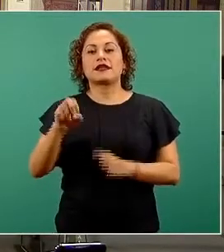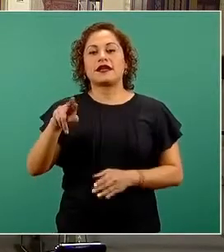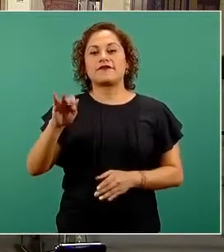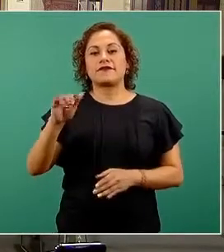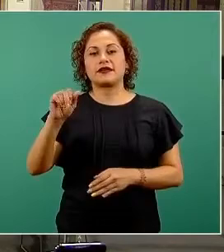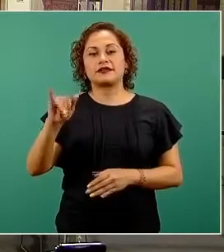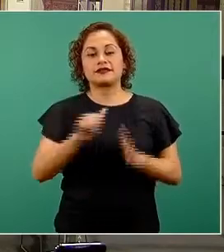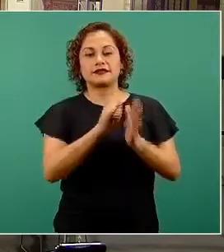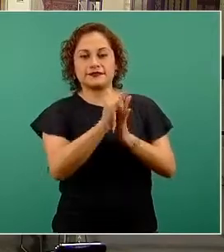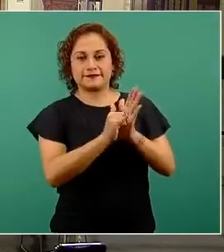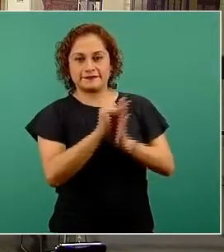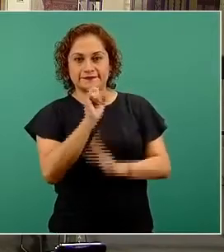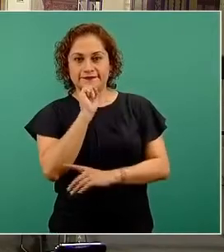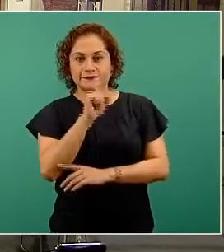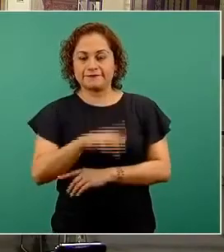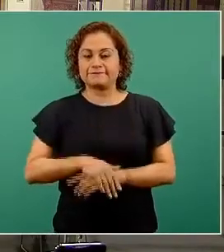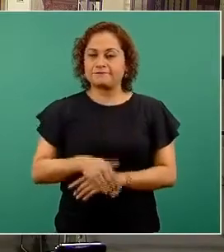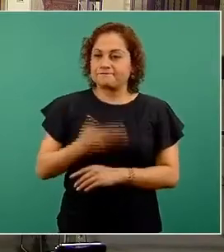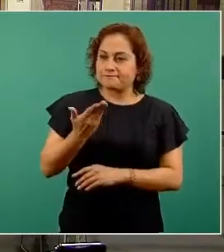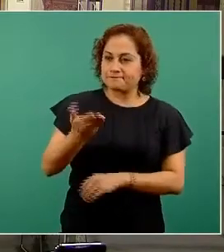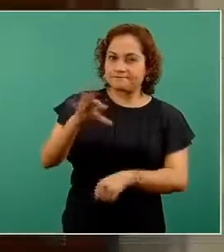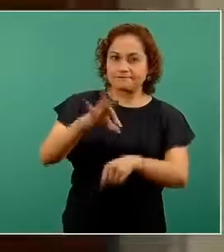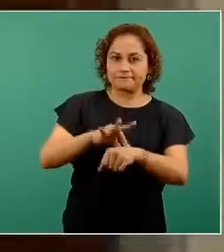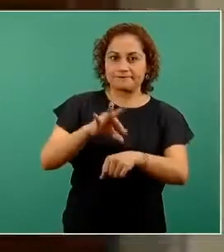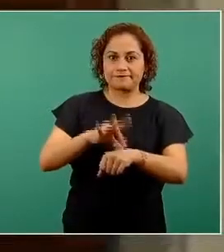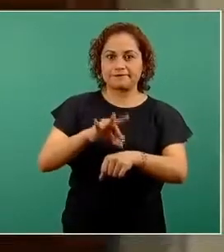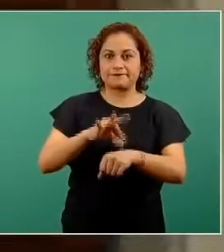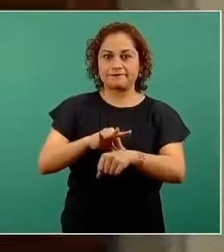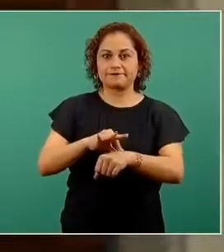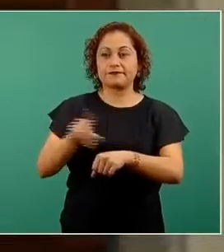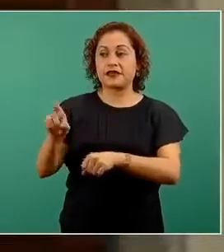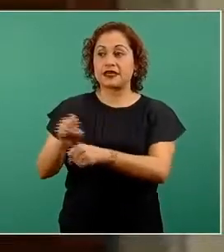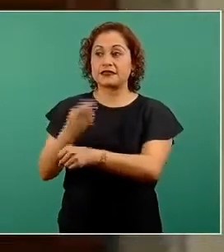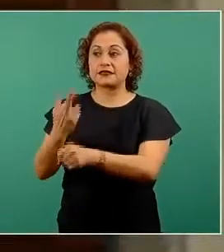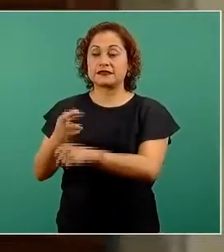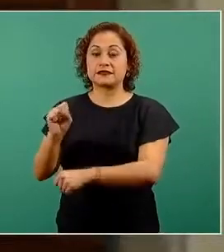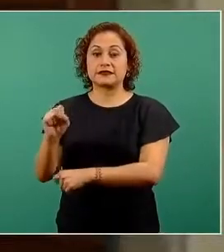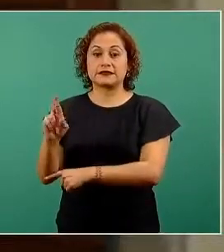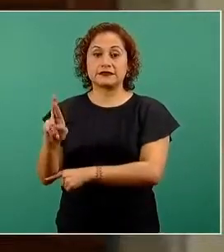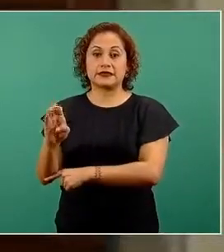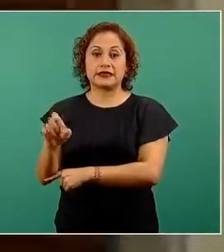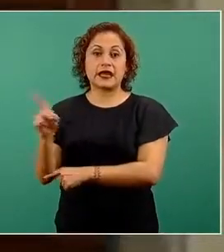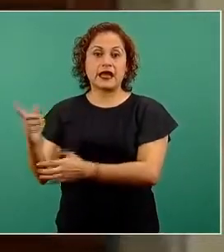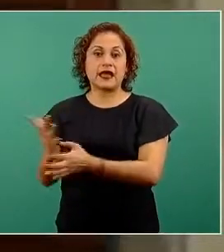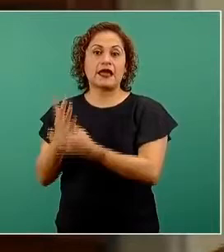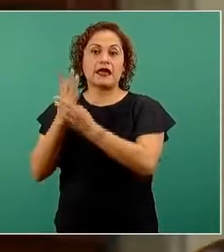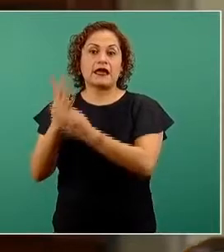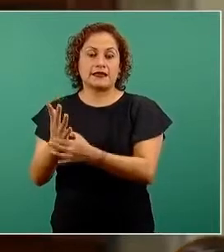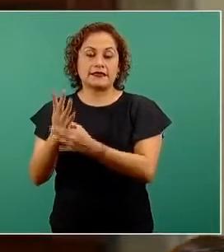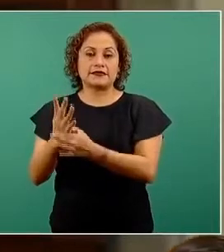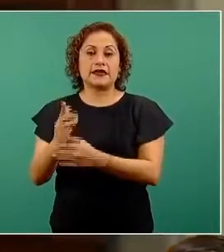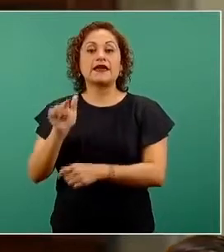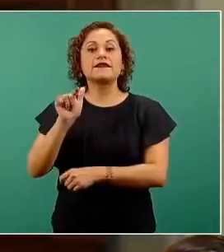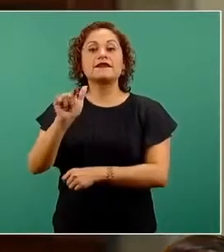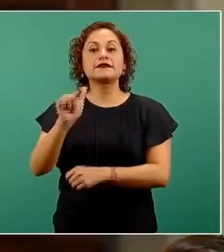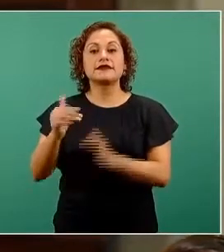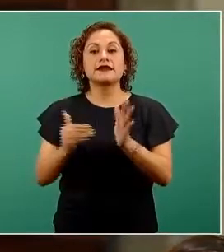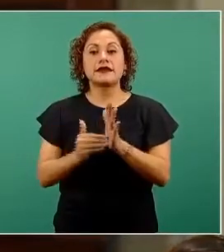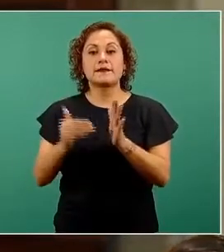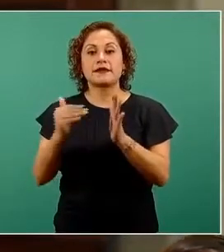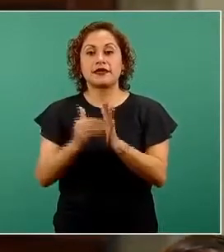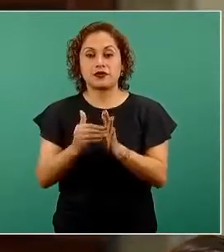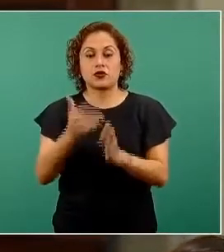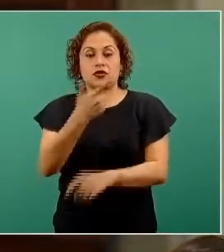YouTube Marco Olvera Oficial. Doctor, según la Secretaría de Relaciones Exteriores, al país han llegado 17 millones de vacunas contra el